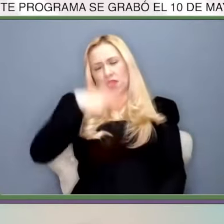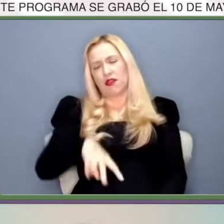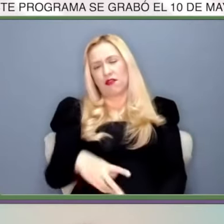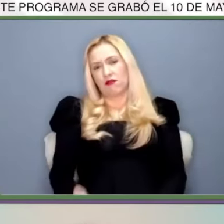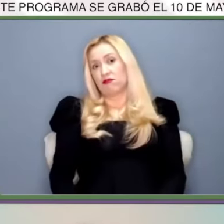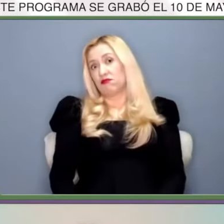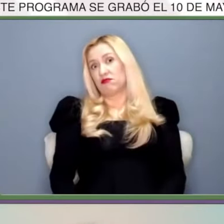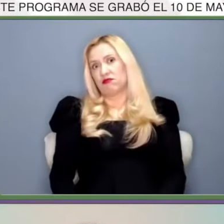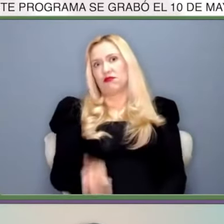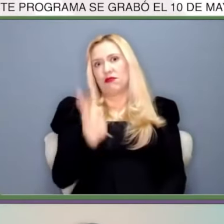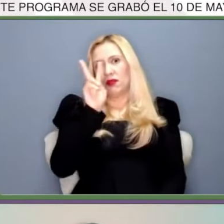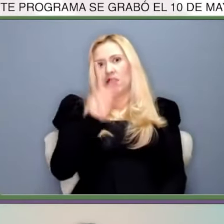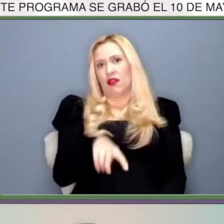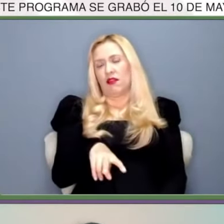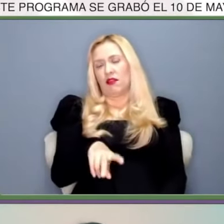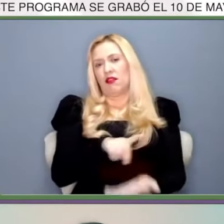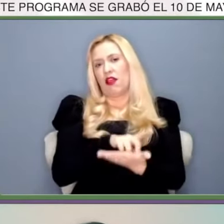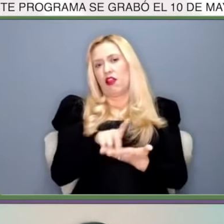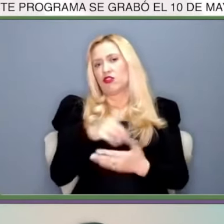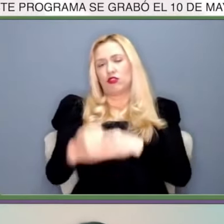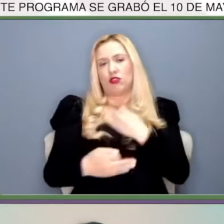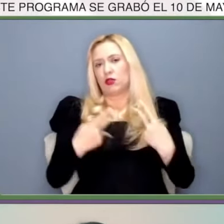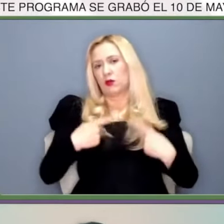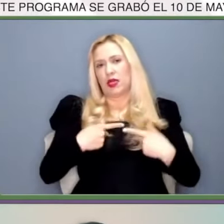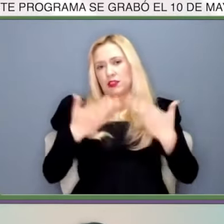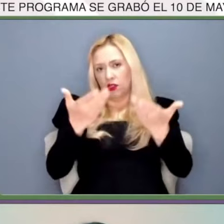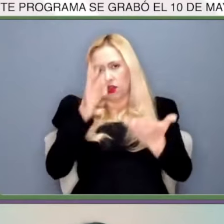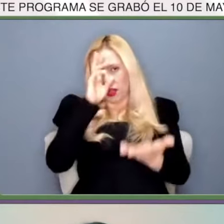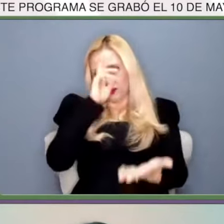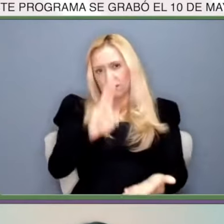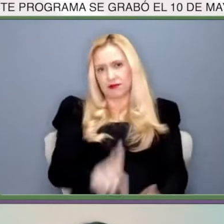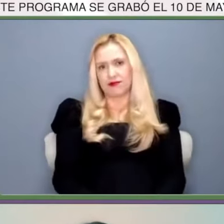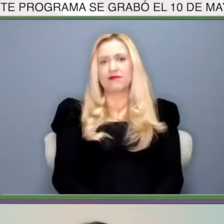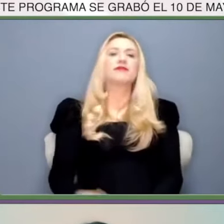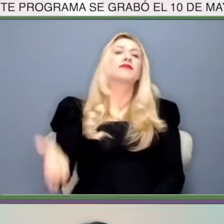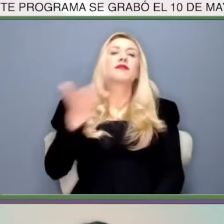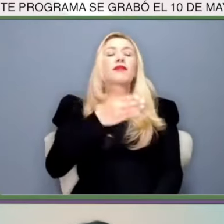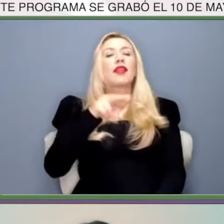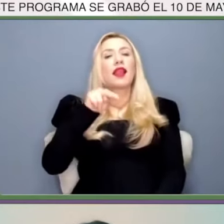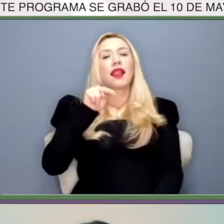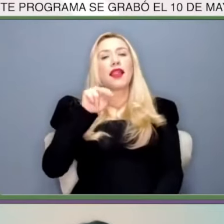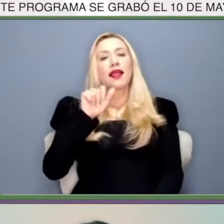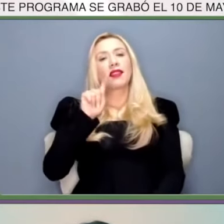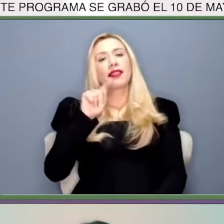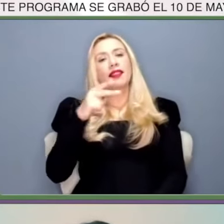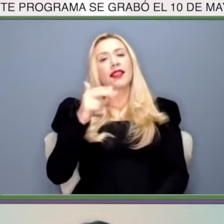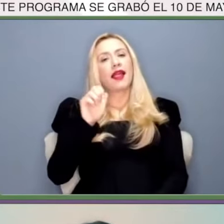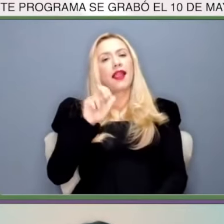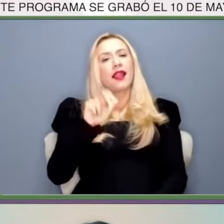que reconoce los derechos de todas las personas. Nathan, decía yo hace un rato, hace un año teníamos estos